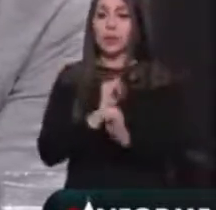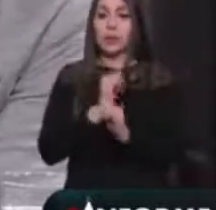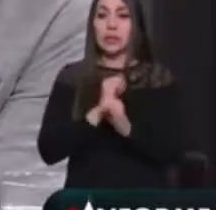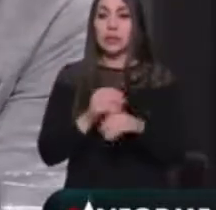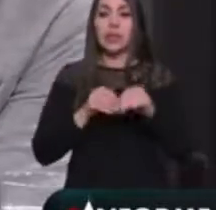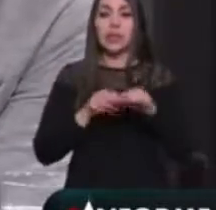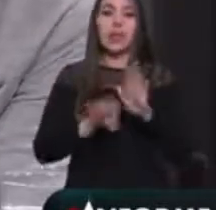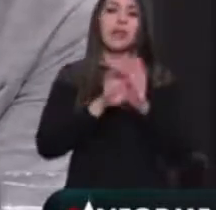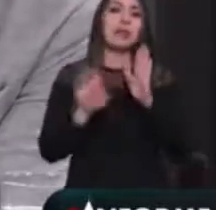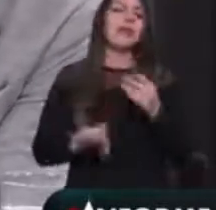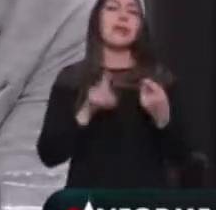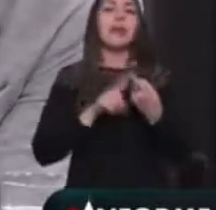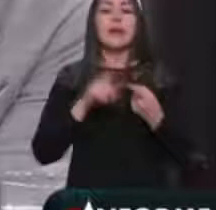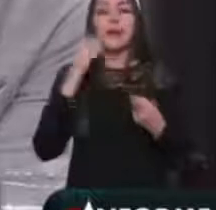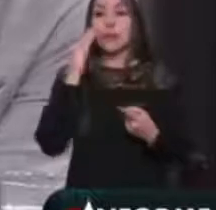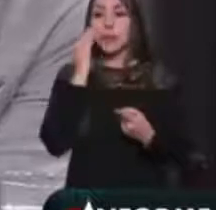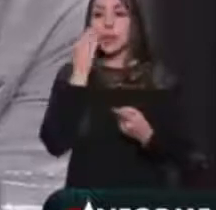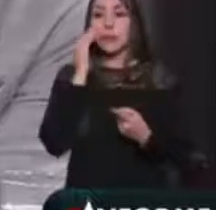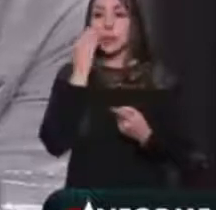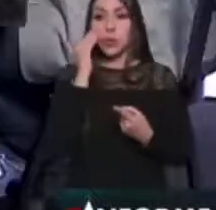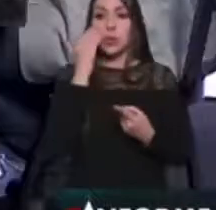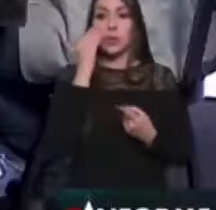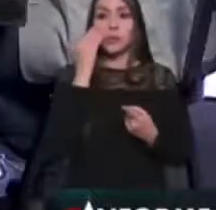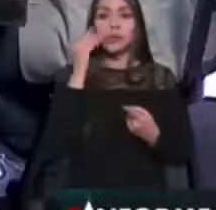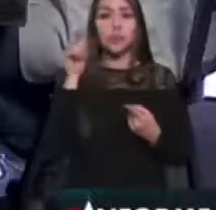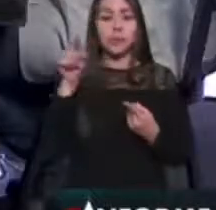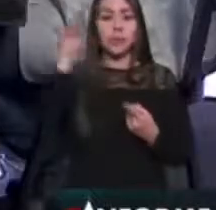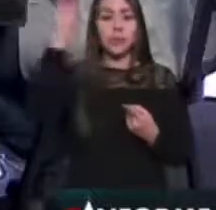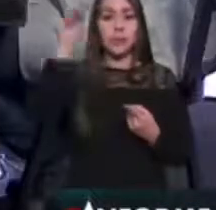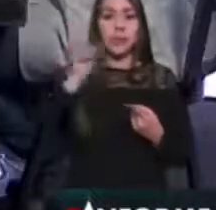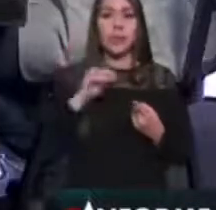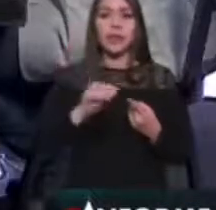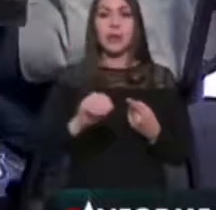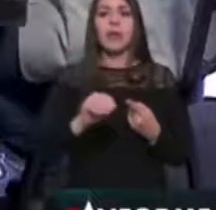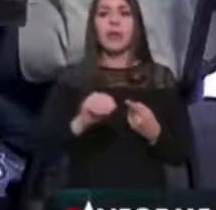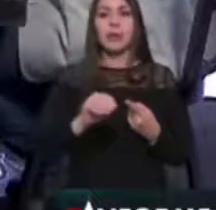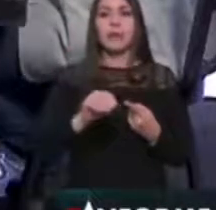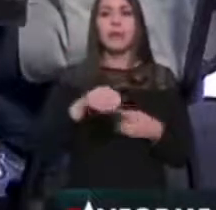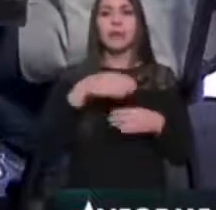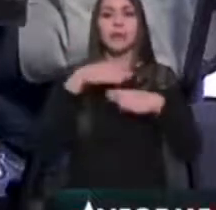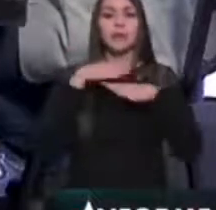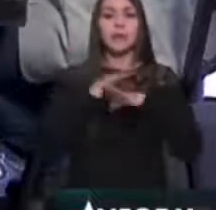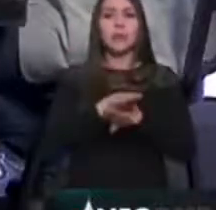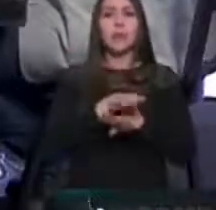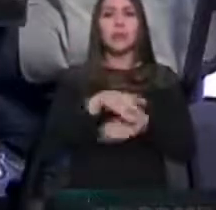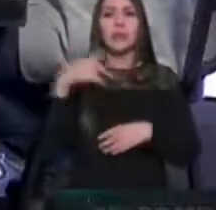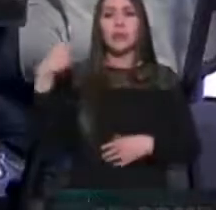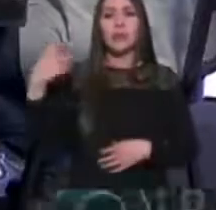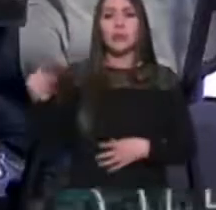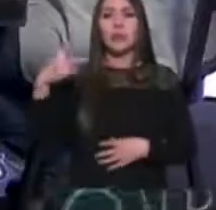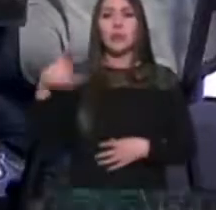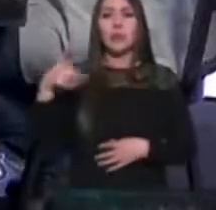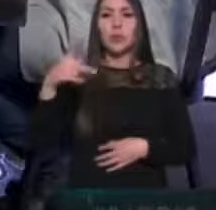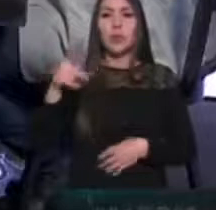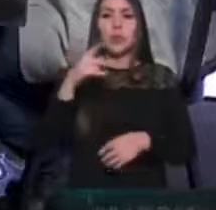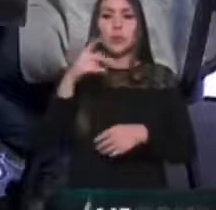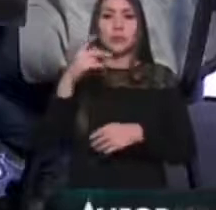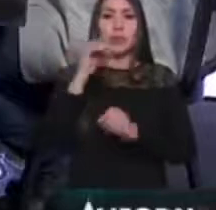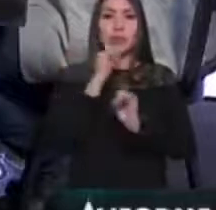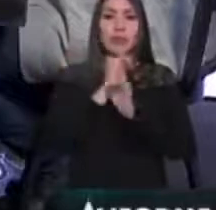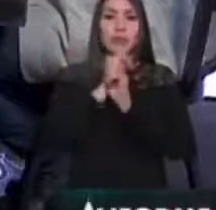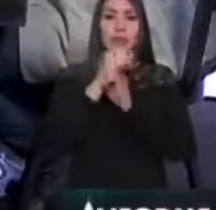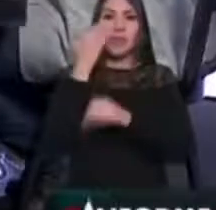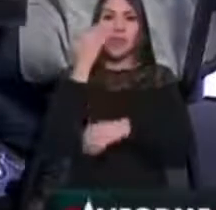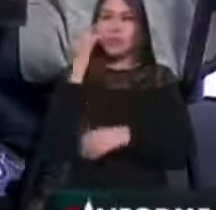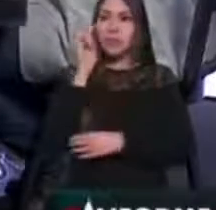sitios como Facebook están bajando, por ejemplo, a RT de su plataforma. Así la están